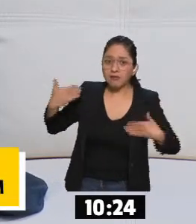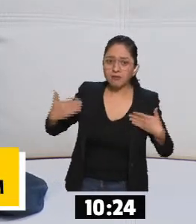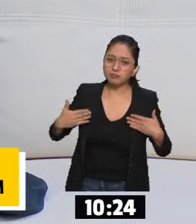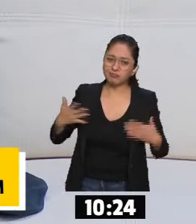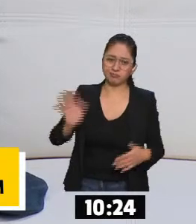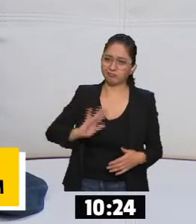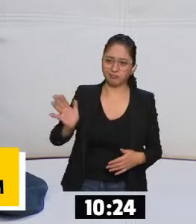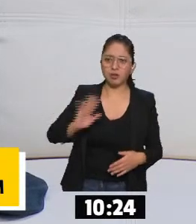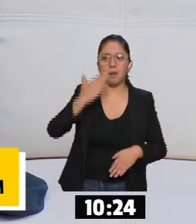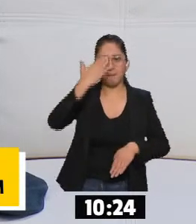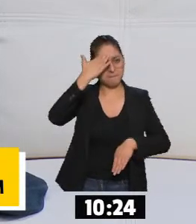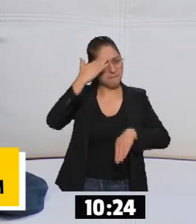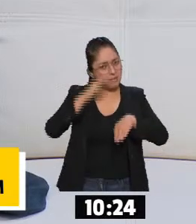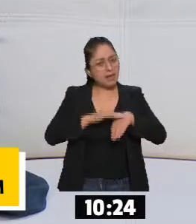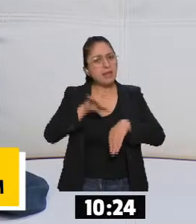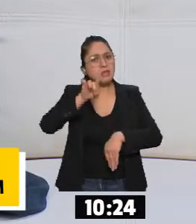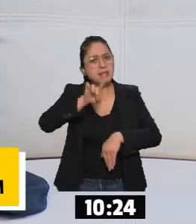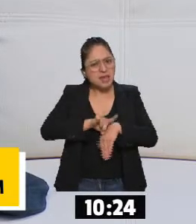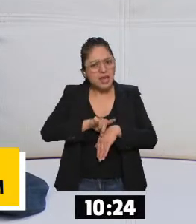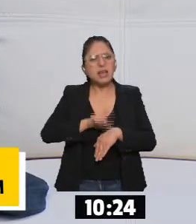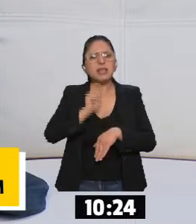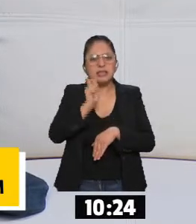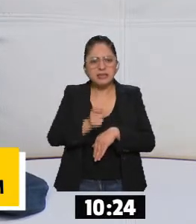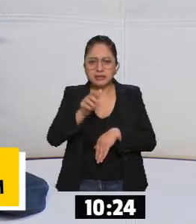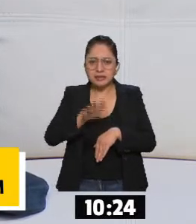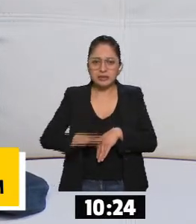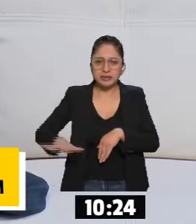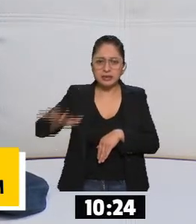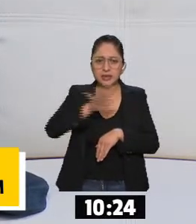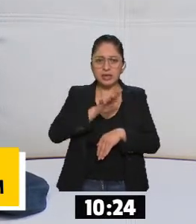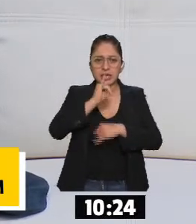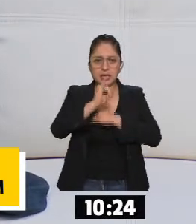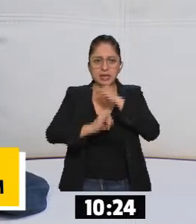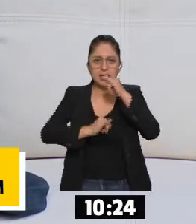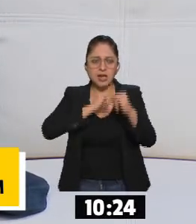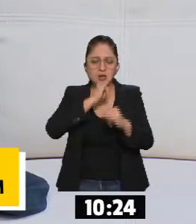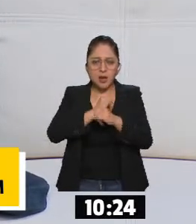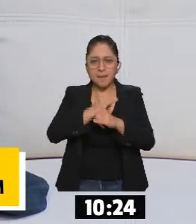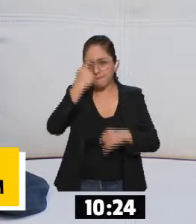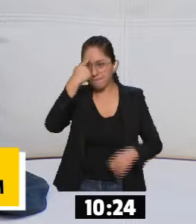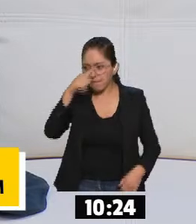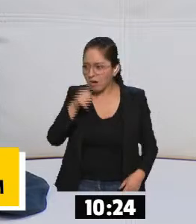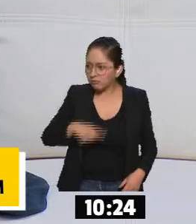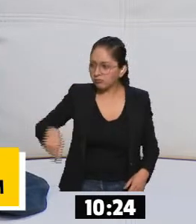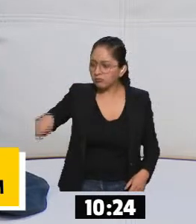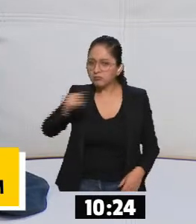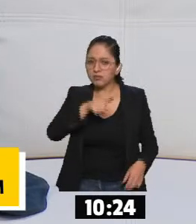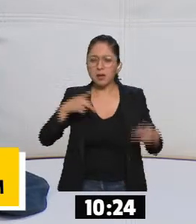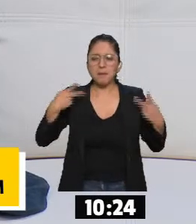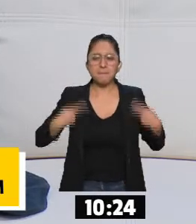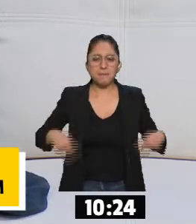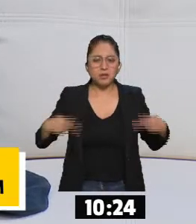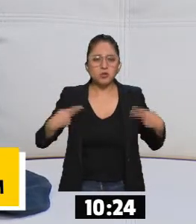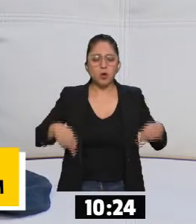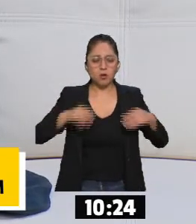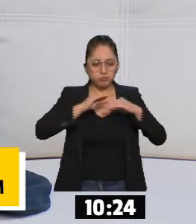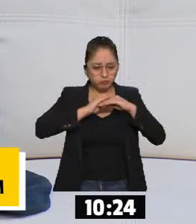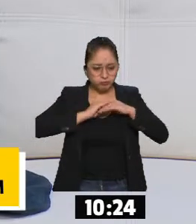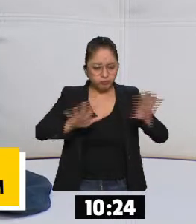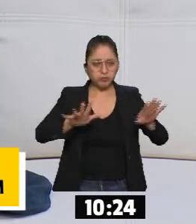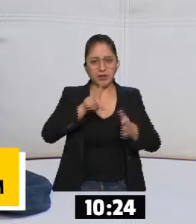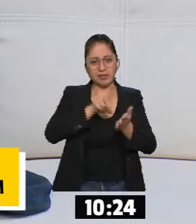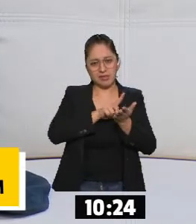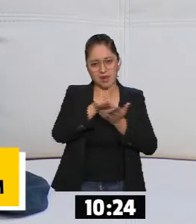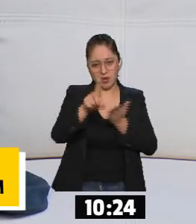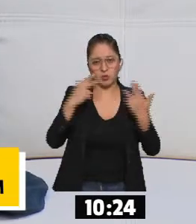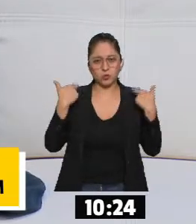una de las poquitas coyunturas internacionales para la visibilización y la promoción de los derechos humanos,